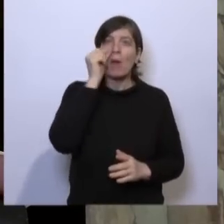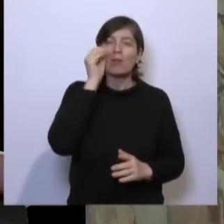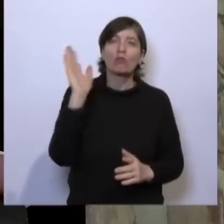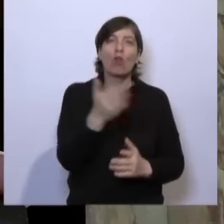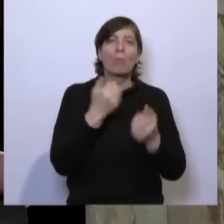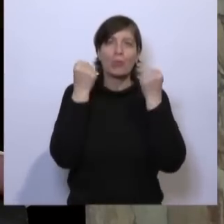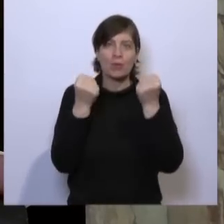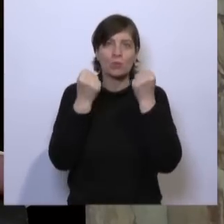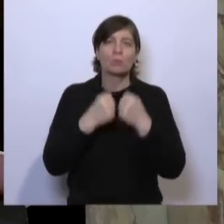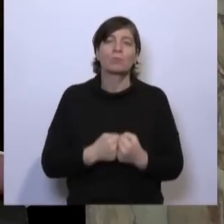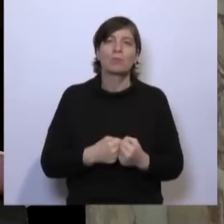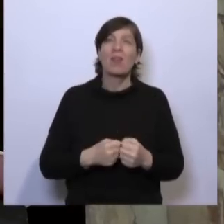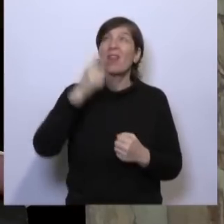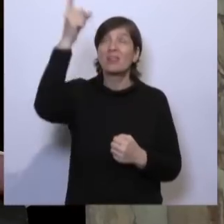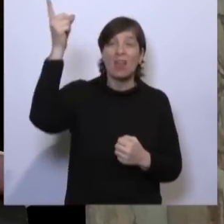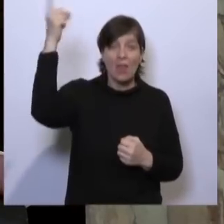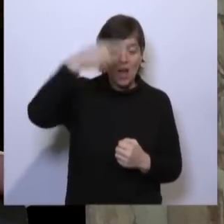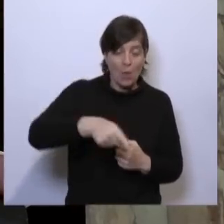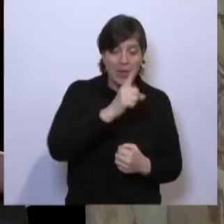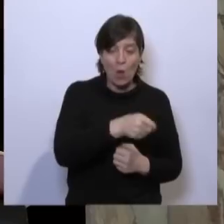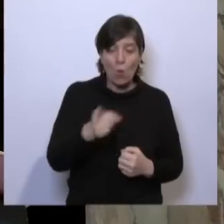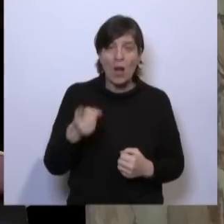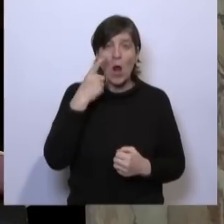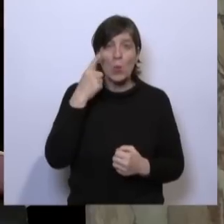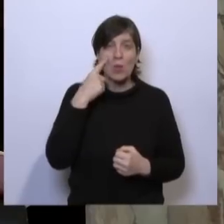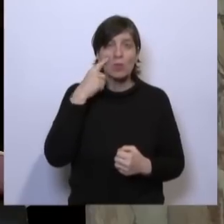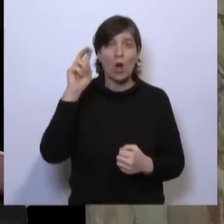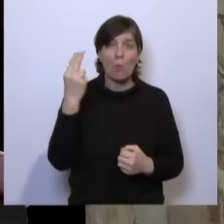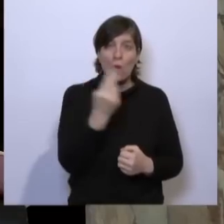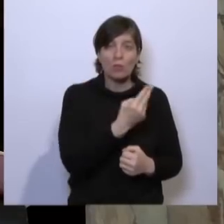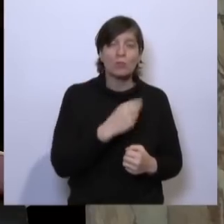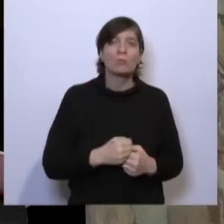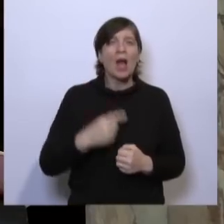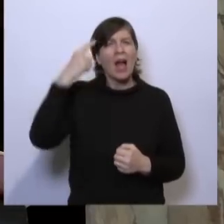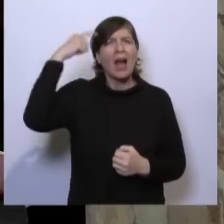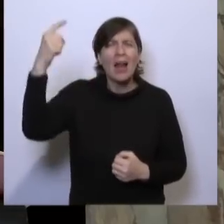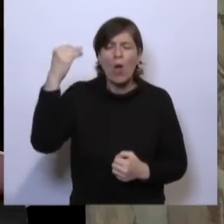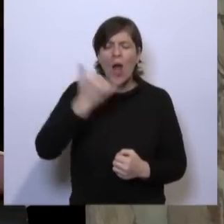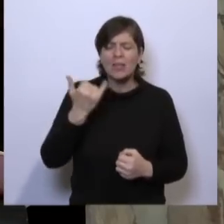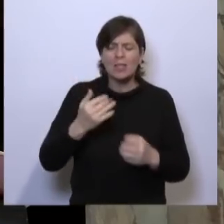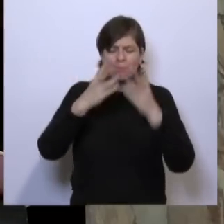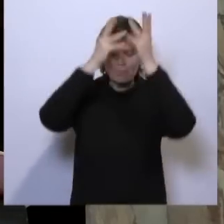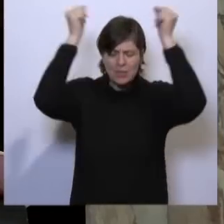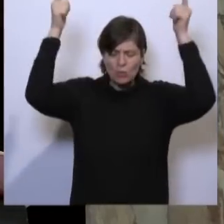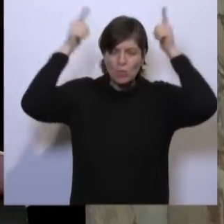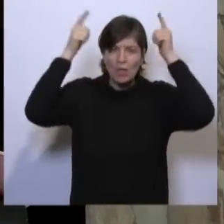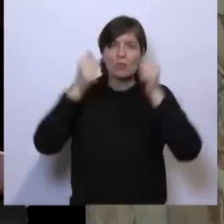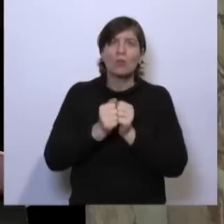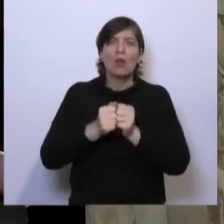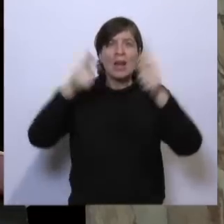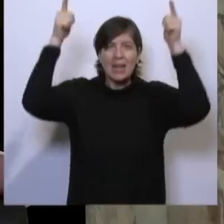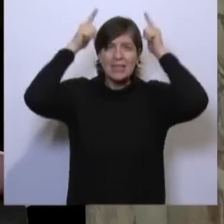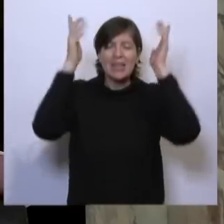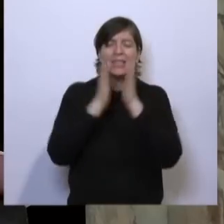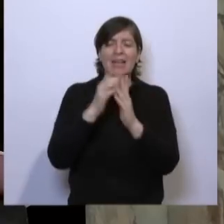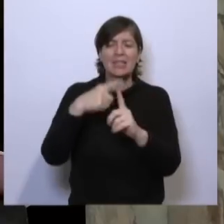Dios Padre Todopoderoso. Desde allí ha de venir a juzgar a los vivos y a los muertos. Creo en el Espíritu Santo,